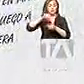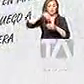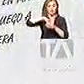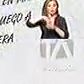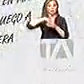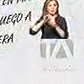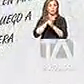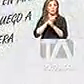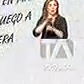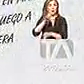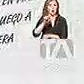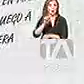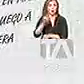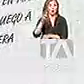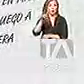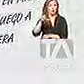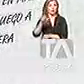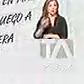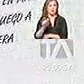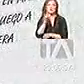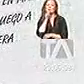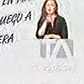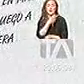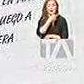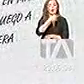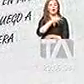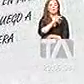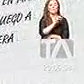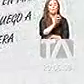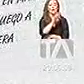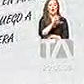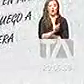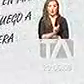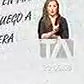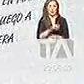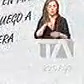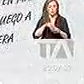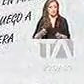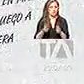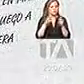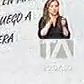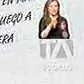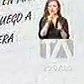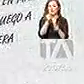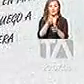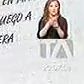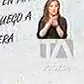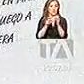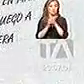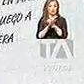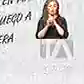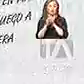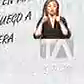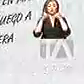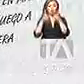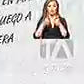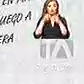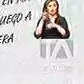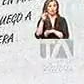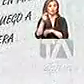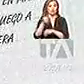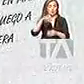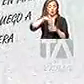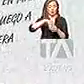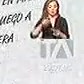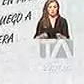ingeniero de Sousa a Galo Mora. Estos sobres deben ser recibidos de inmediato, pues la campaña apremia. Todos los sobres recibidos